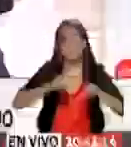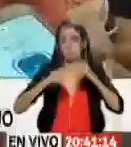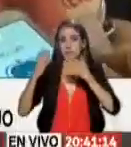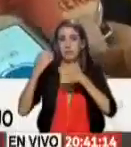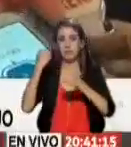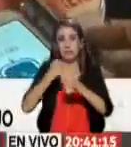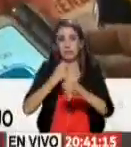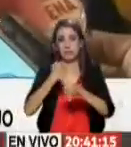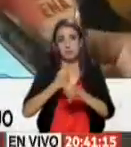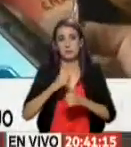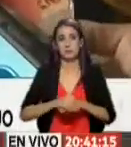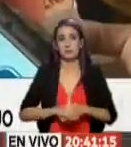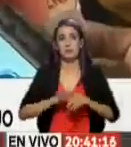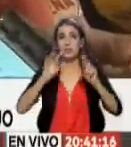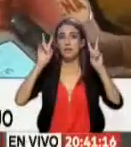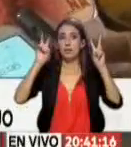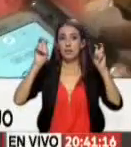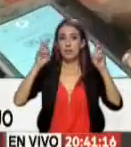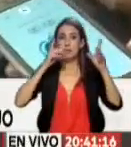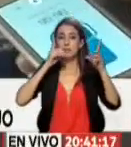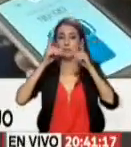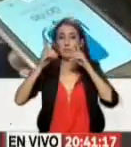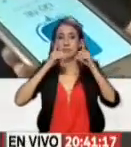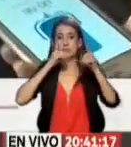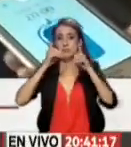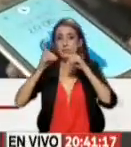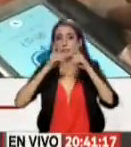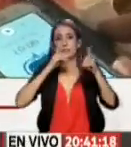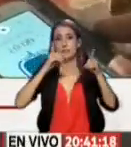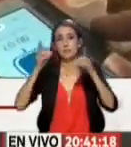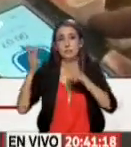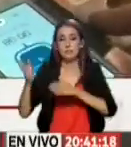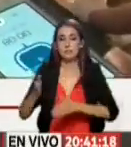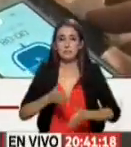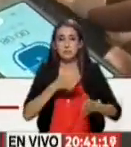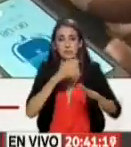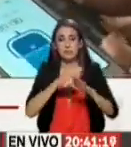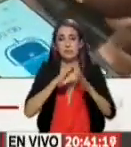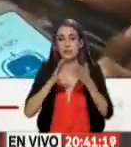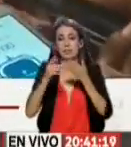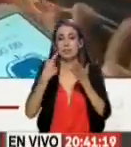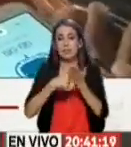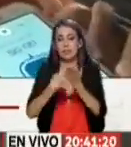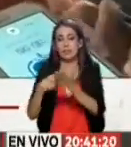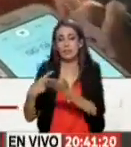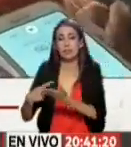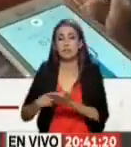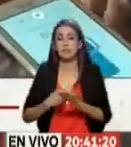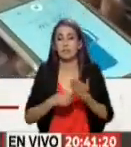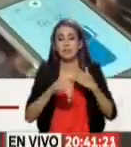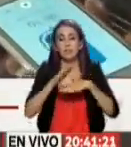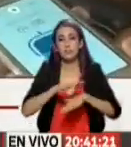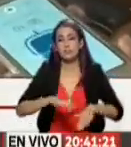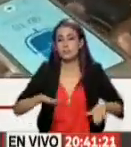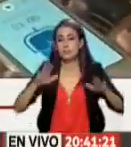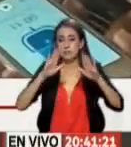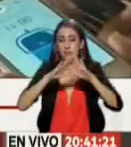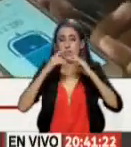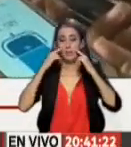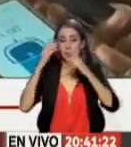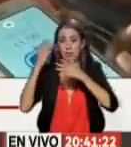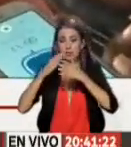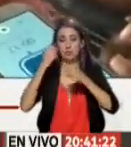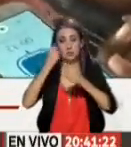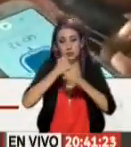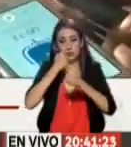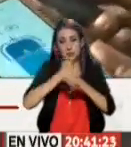laboral. En ese marco, este es un ejercicio de diálogo. Vamos a proponerle una mesa técnica para poder avanzar en los procesos que tenemos aún pendientes y trabajando